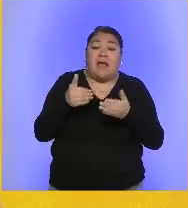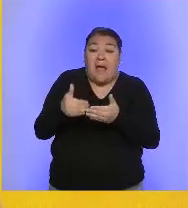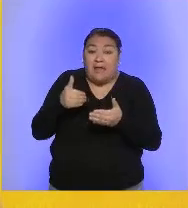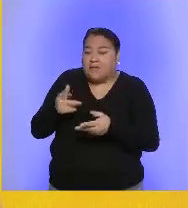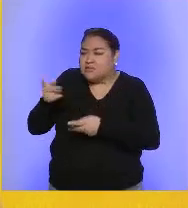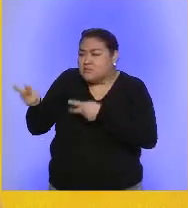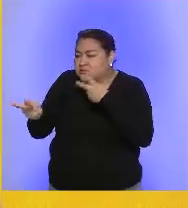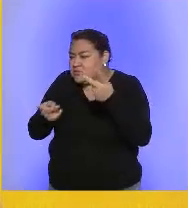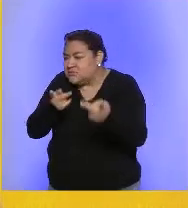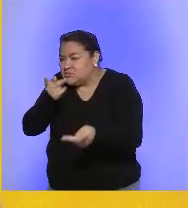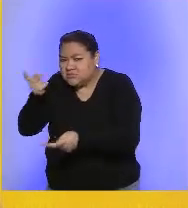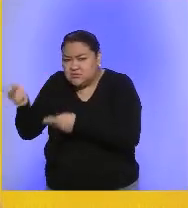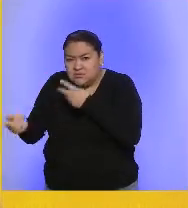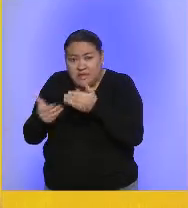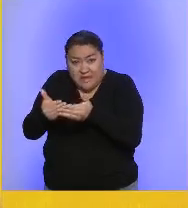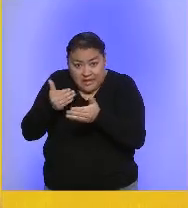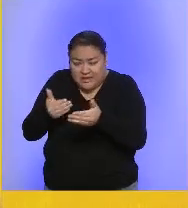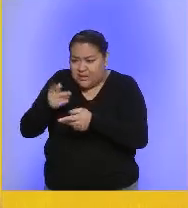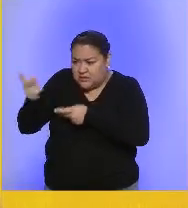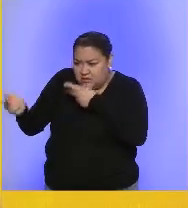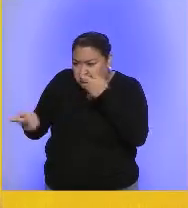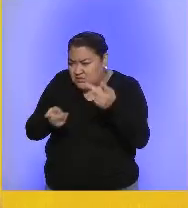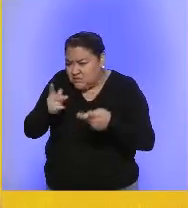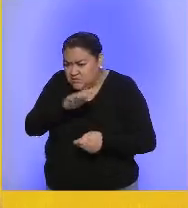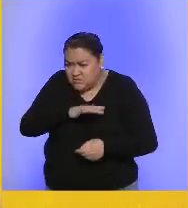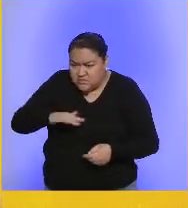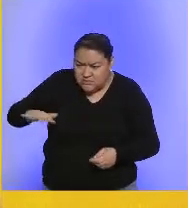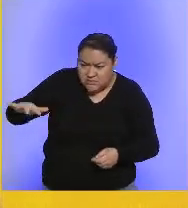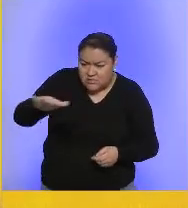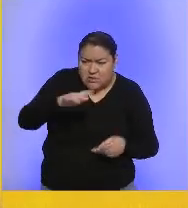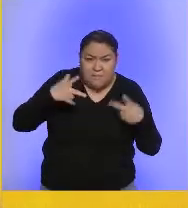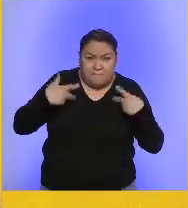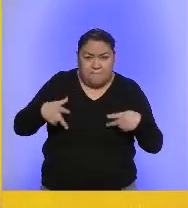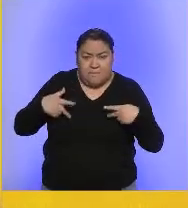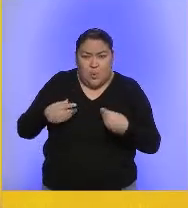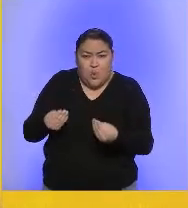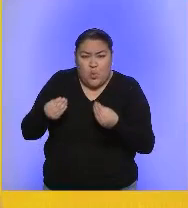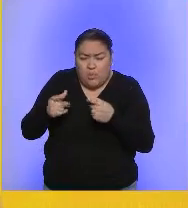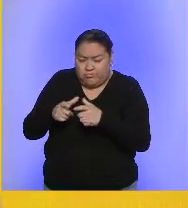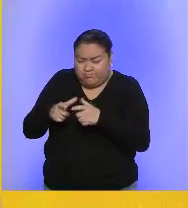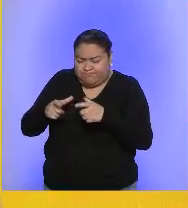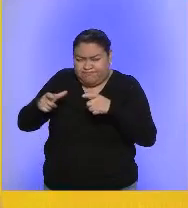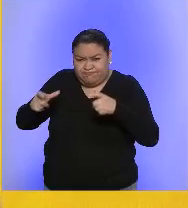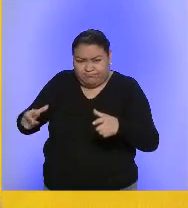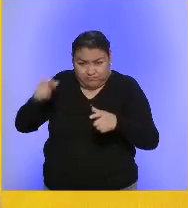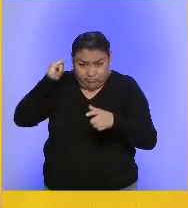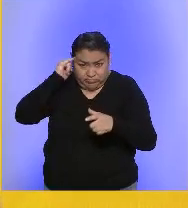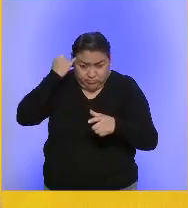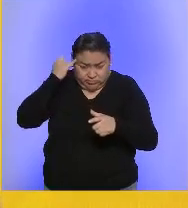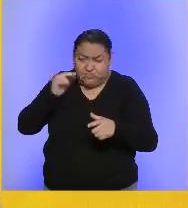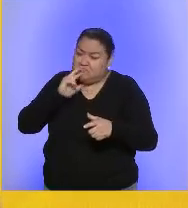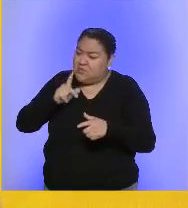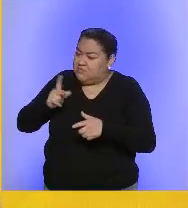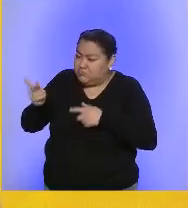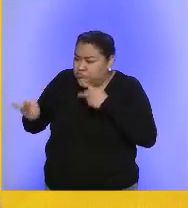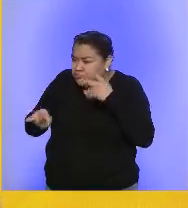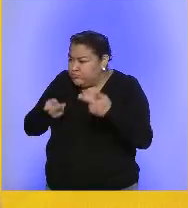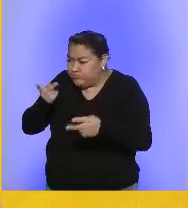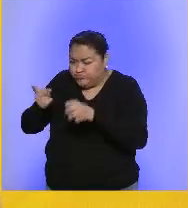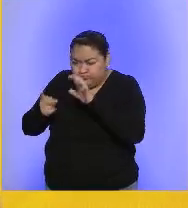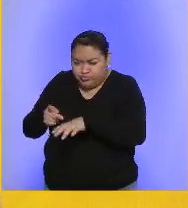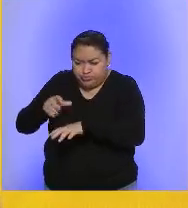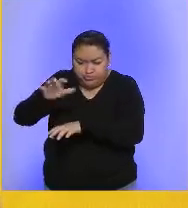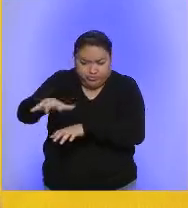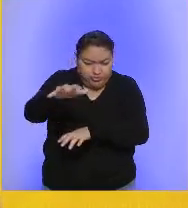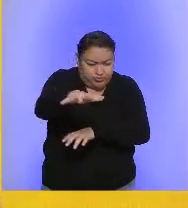donde la población tenía más del 40% de población indígena y que se hicieran las condiciones